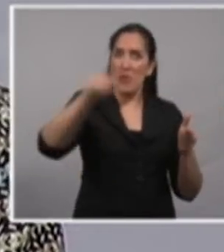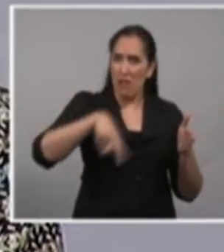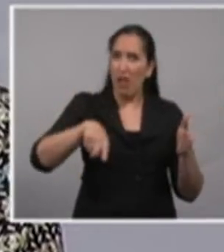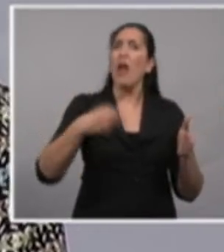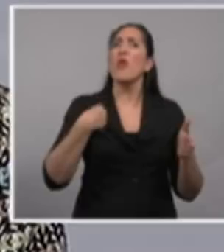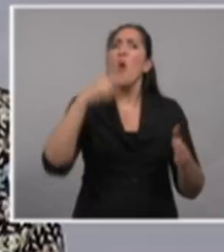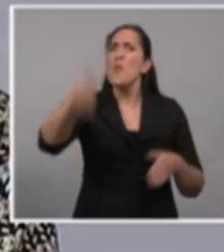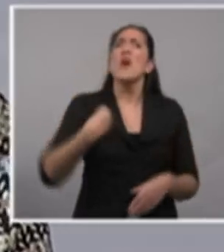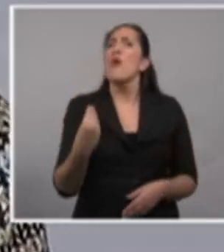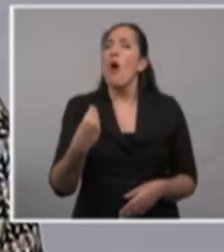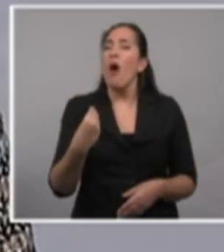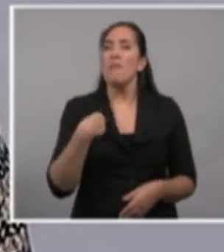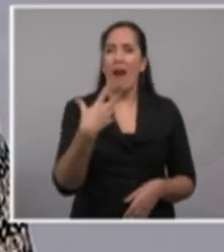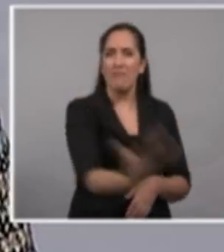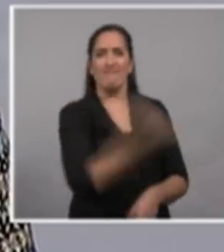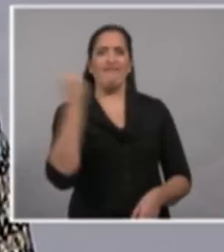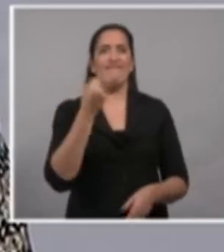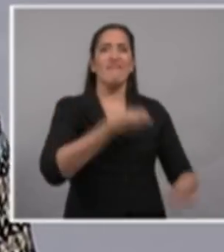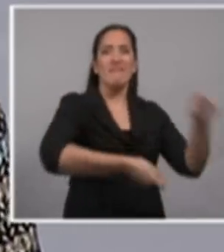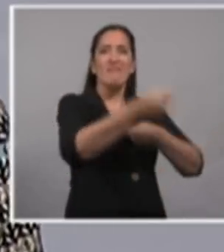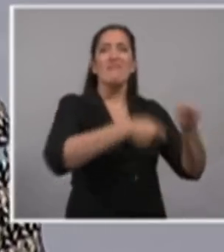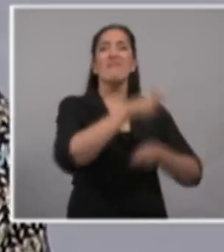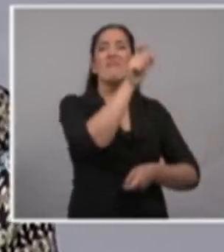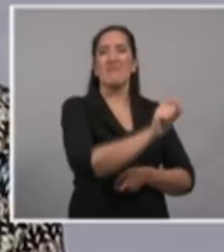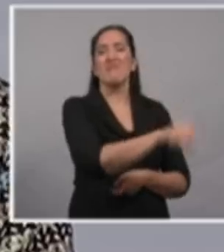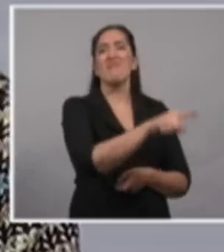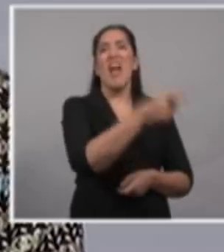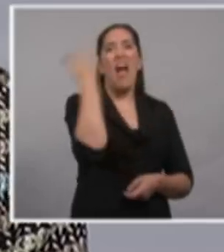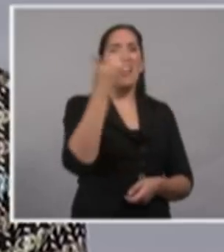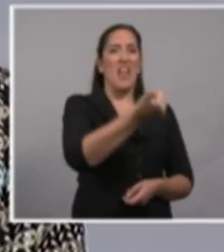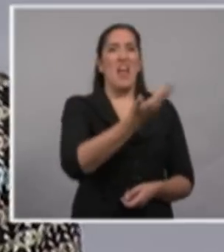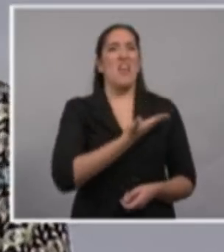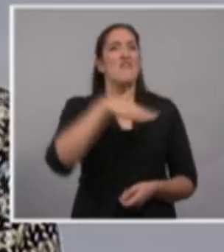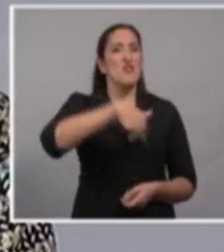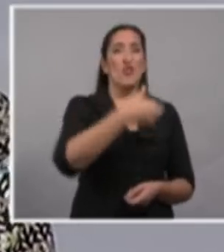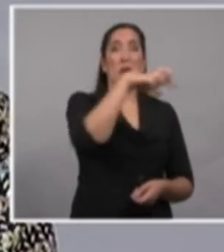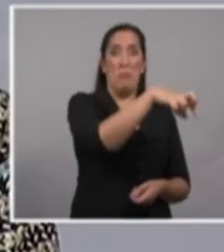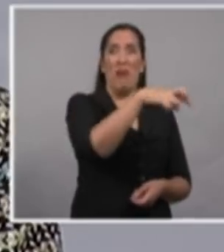recuperamos también la administración de los recursos de los trabajadores de manos de las AFJP.